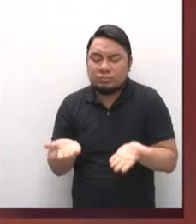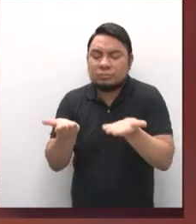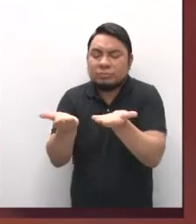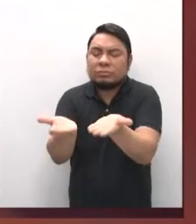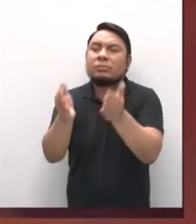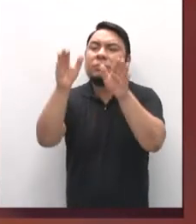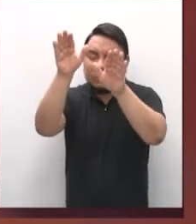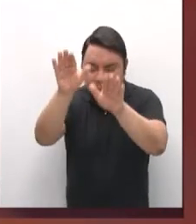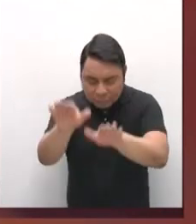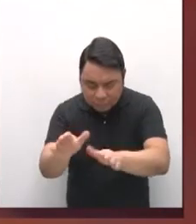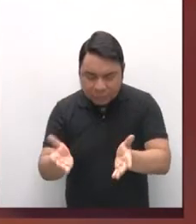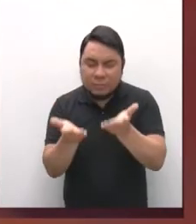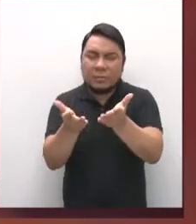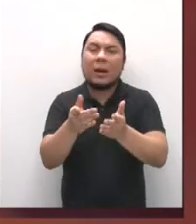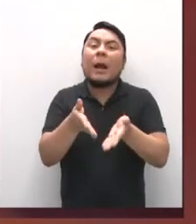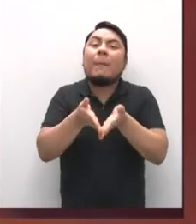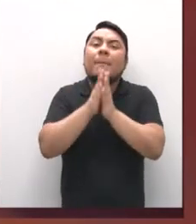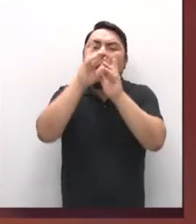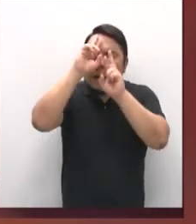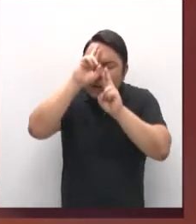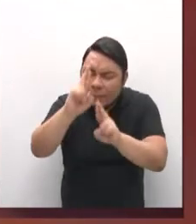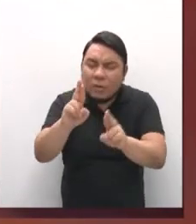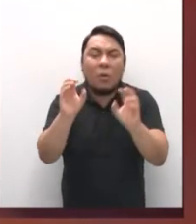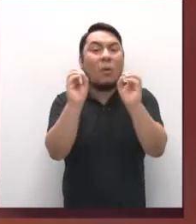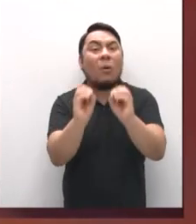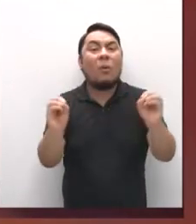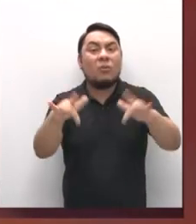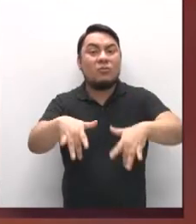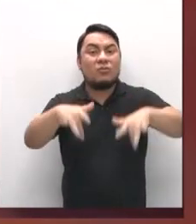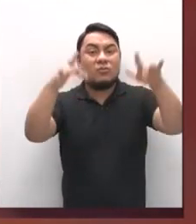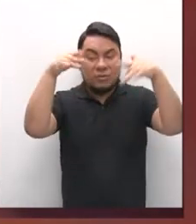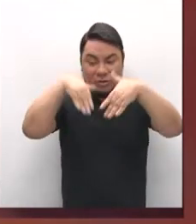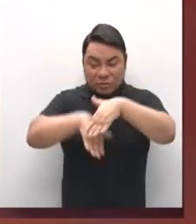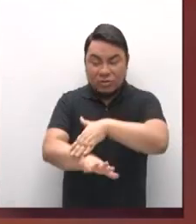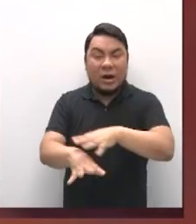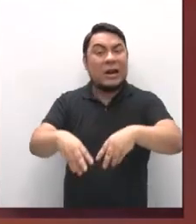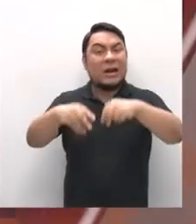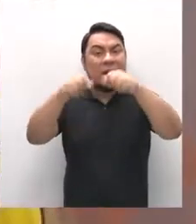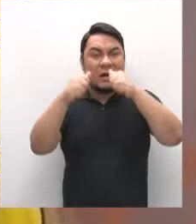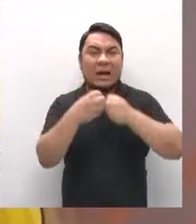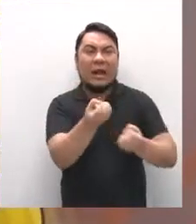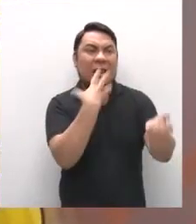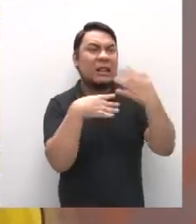montaña ni pide con respeto los tesoros de las entrañas de la tierra.